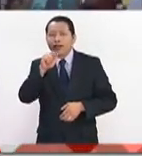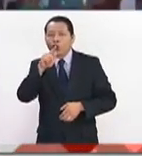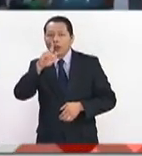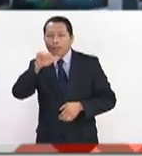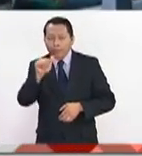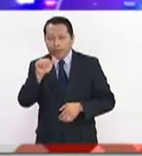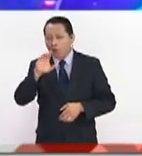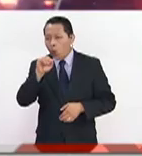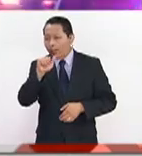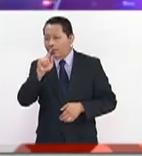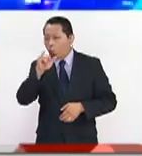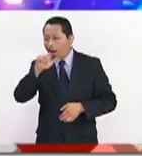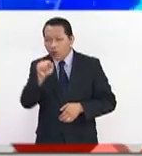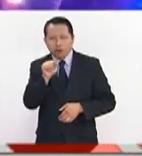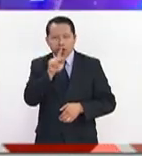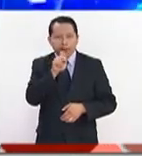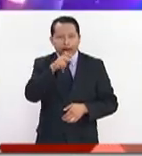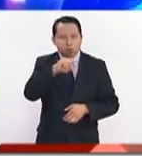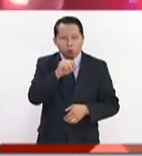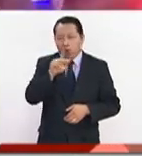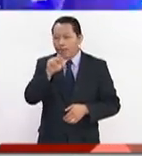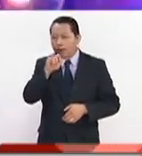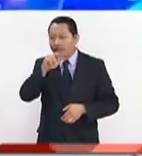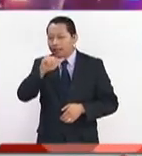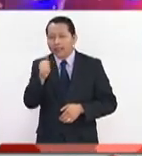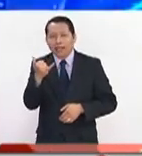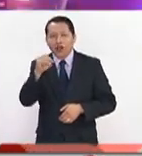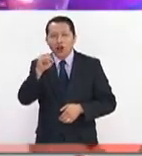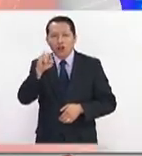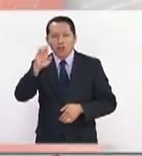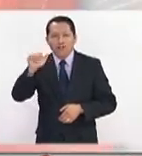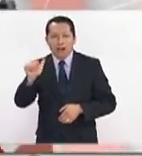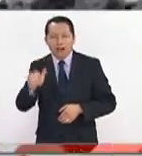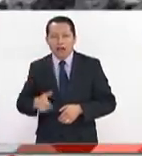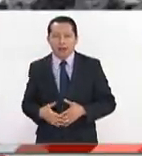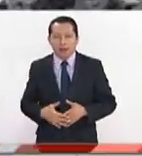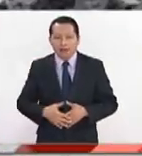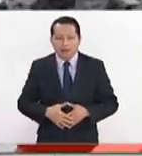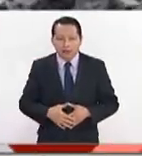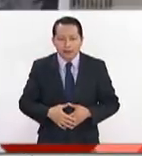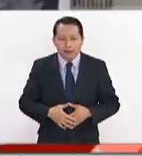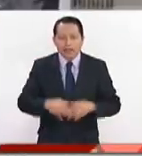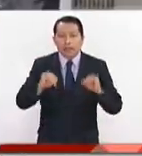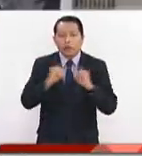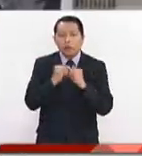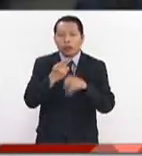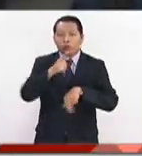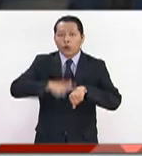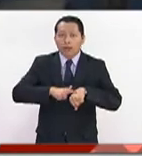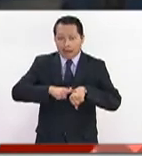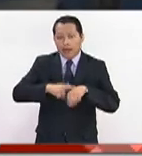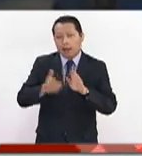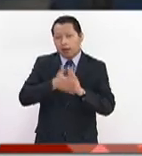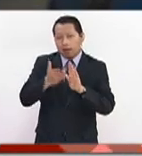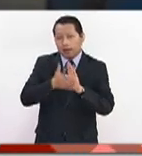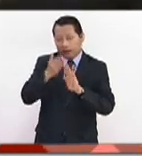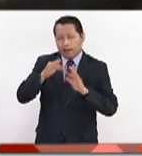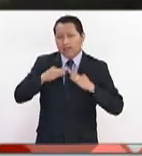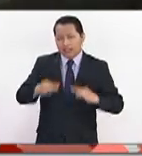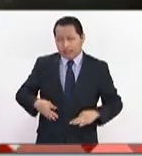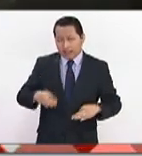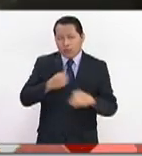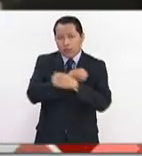Tlacotalpan, Coatzacoalcos, Pánuco, Poza Rica y Córdoba. El Instituto Nacional de Infraestructura